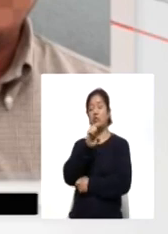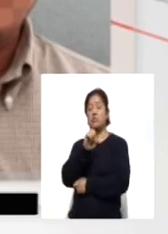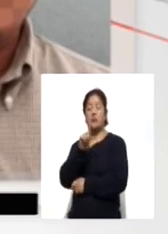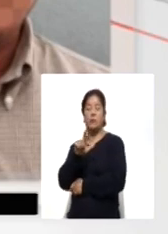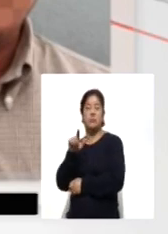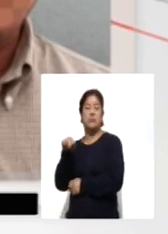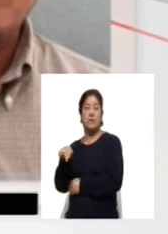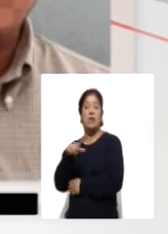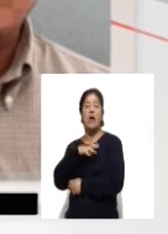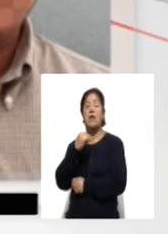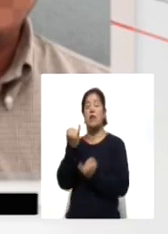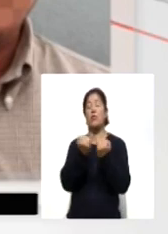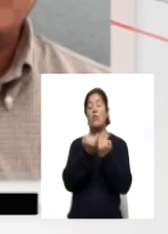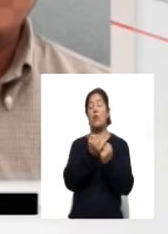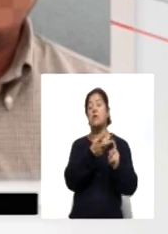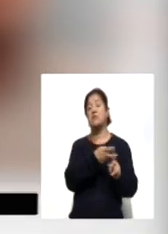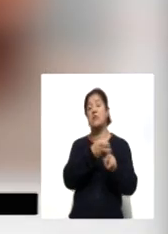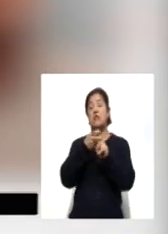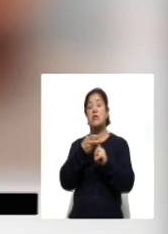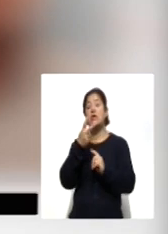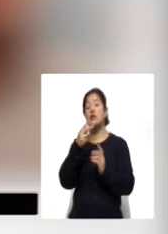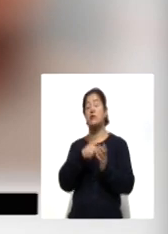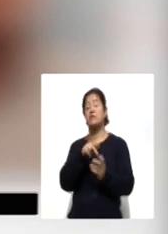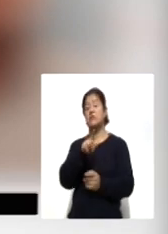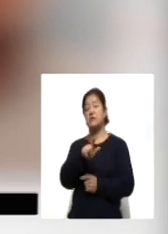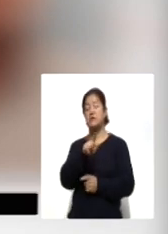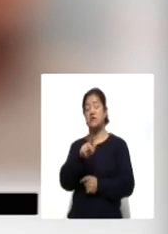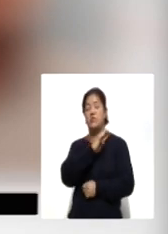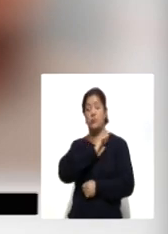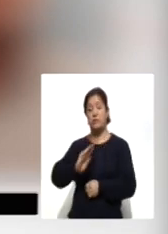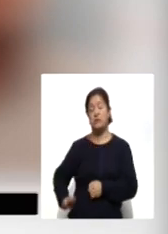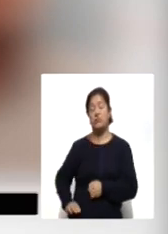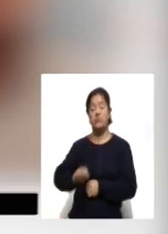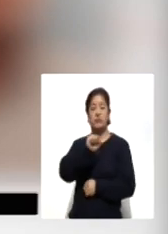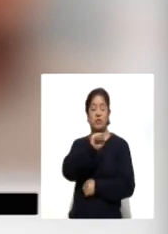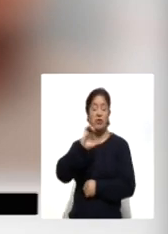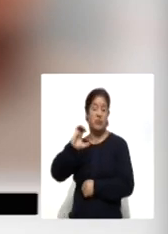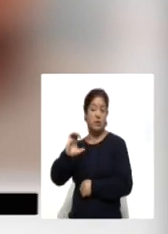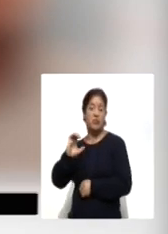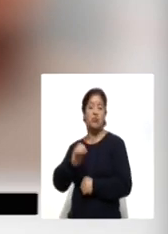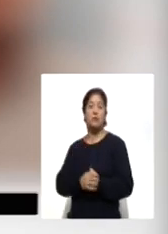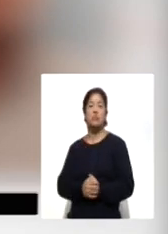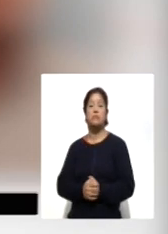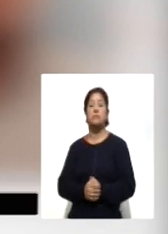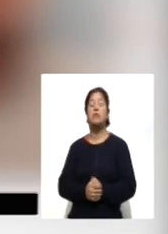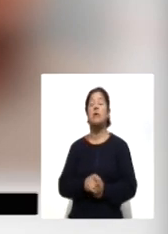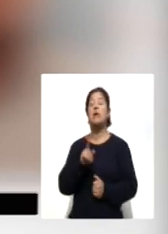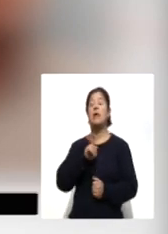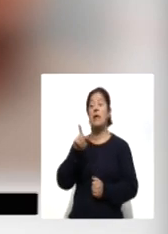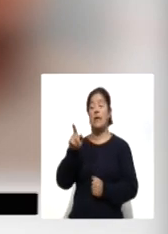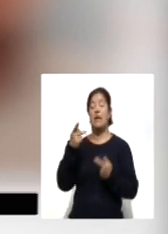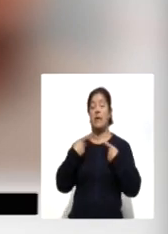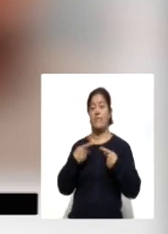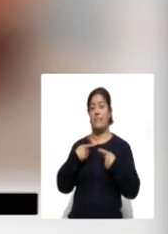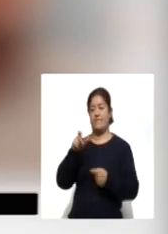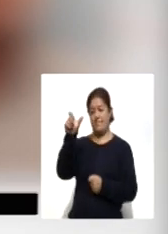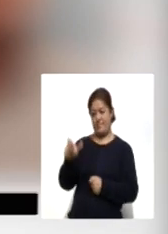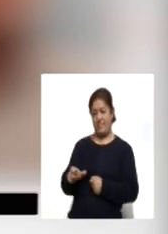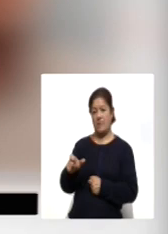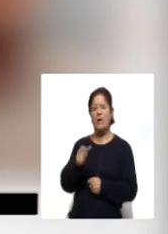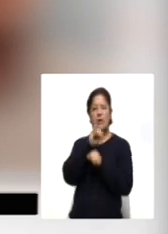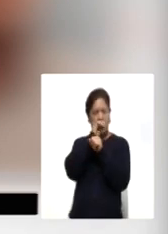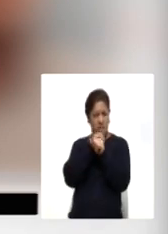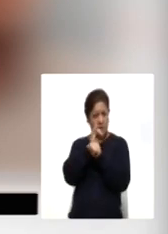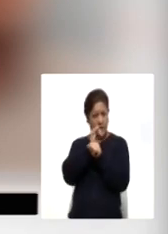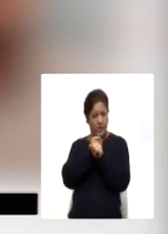delito de secuestro agravado cometido en 2017 en el municipio de Santorum. El sujeto puesto a disposición ante la autoridad judicial es